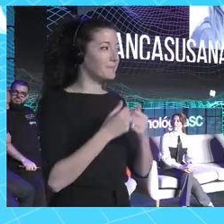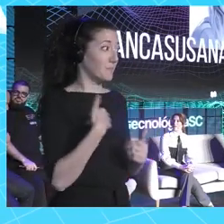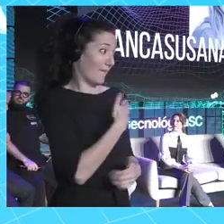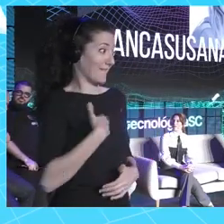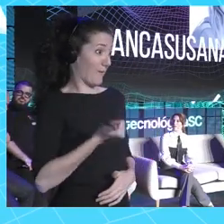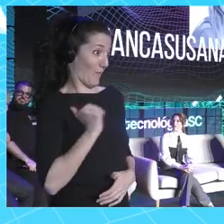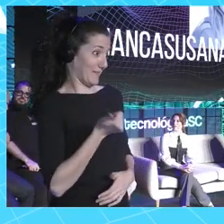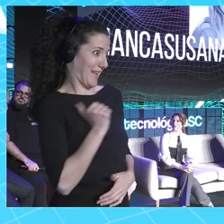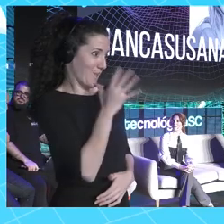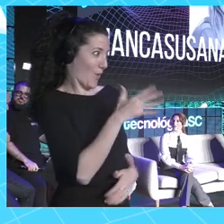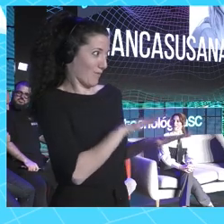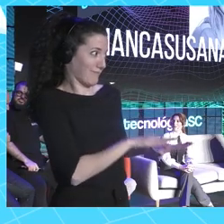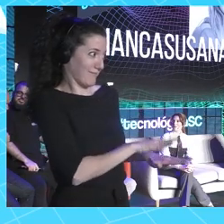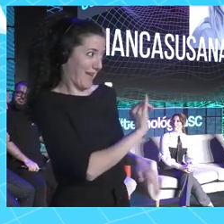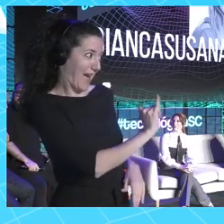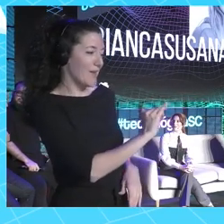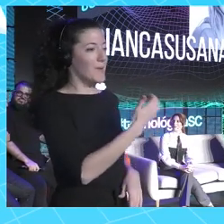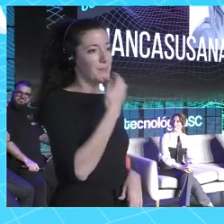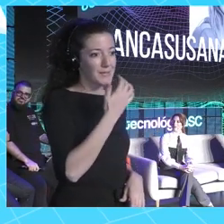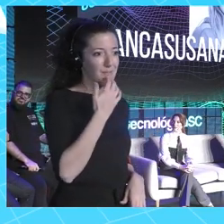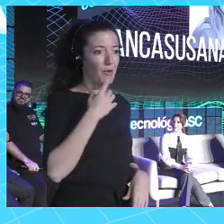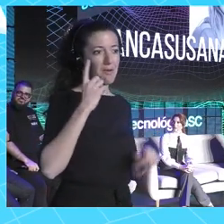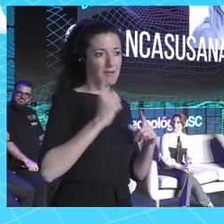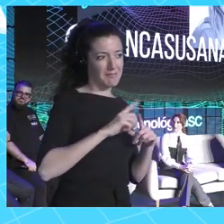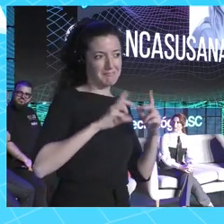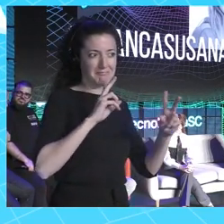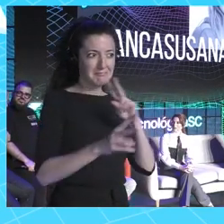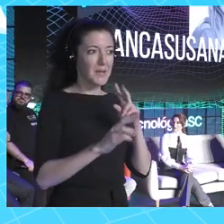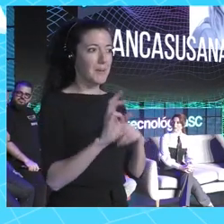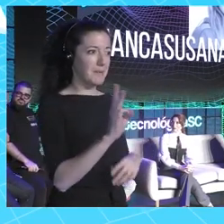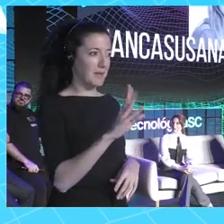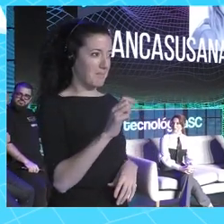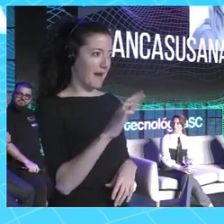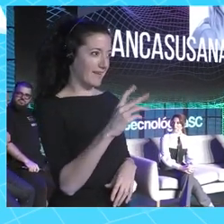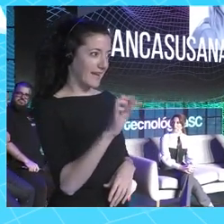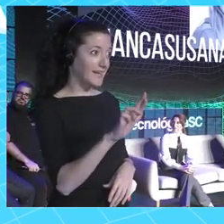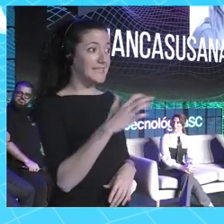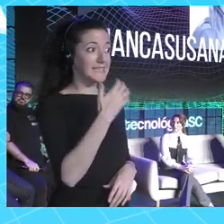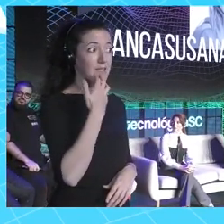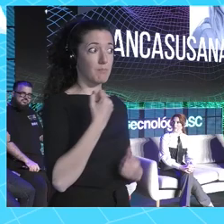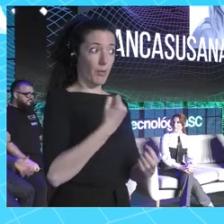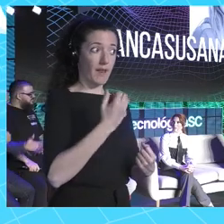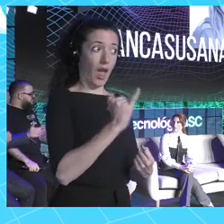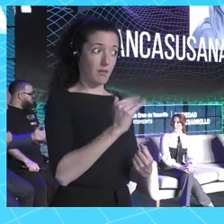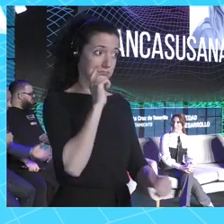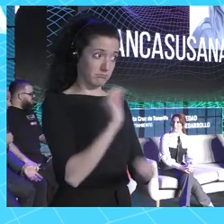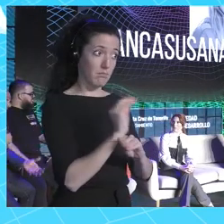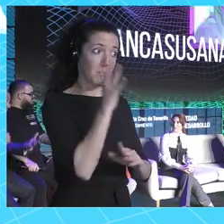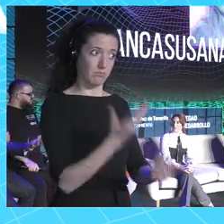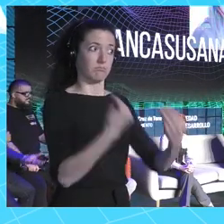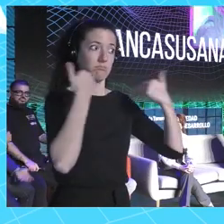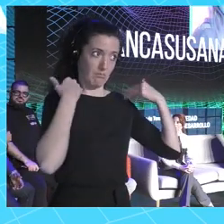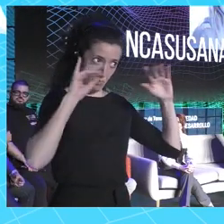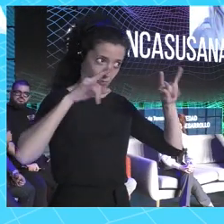decía aquello del tío el tío Ben le decía Peter Parker no un gran poder conlleva una gran responsabilidad final ustedes los que están aquí